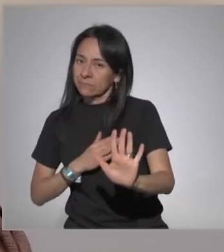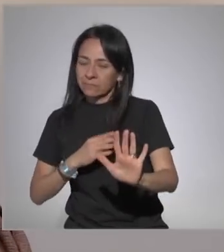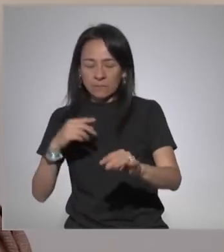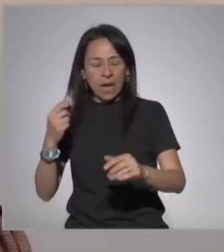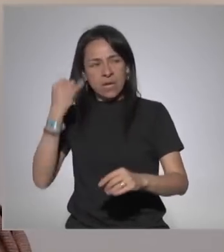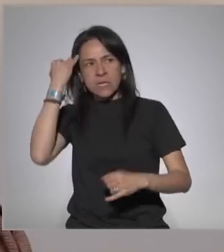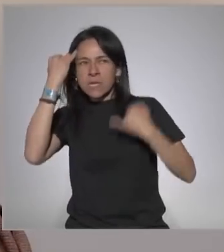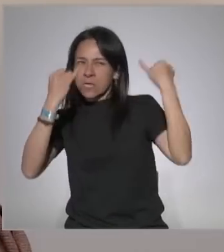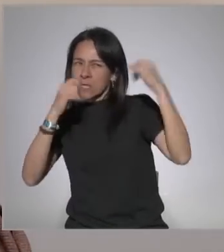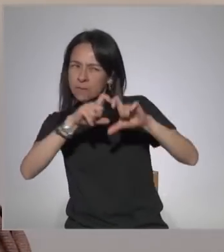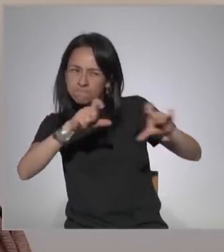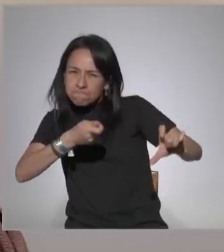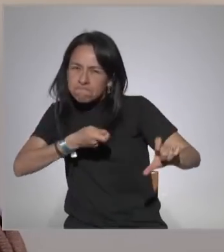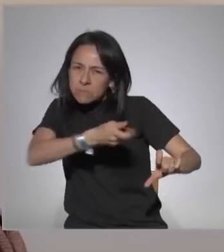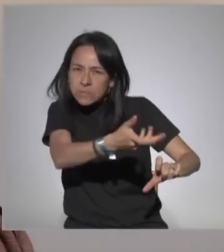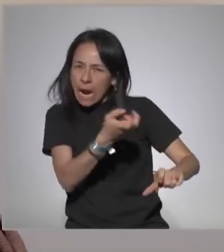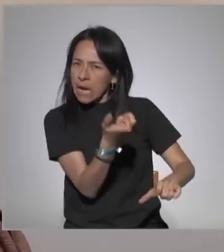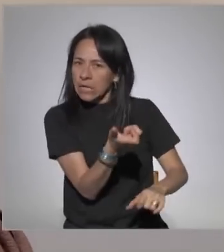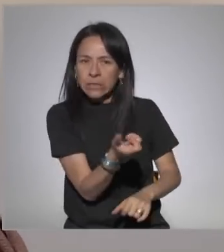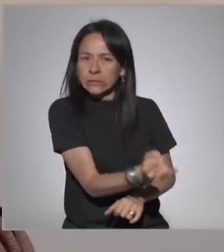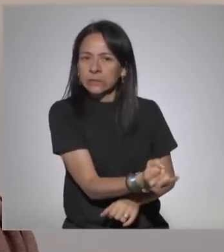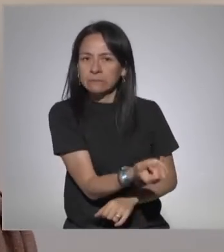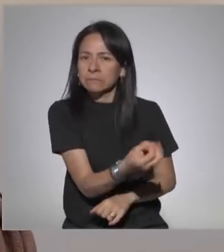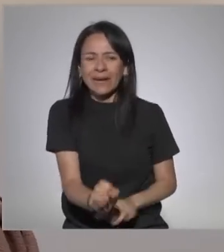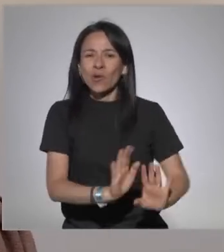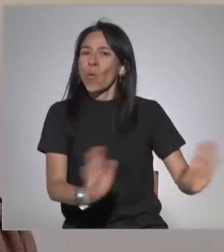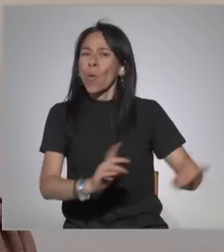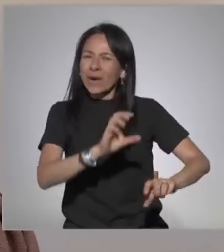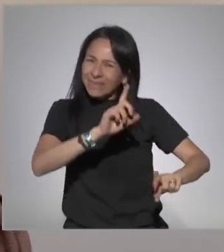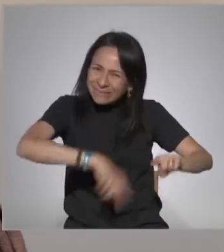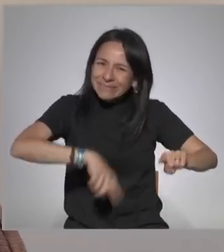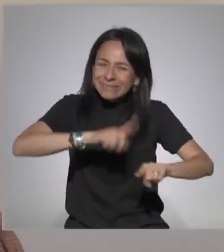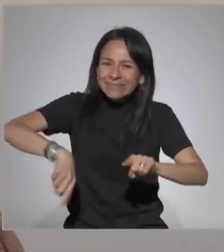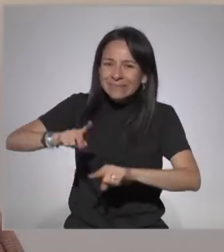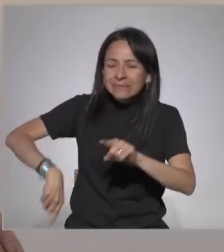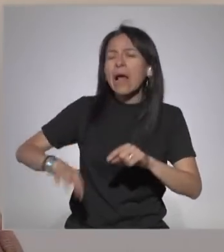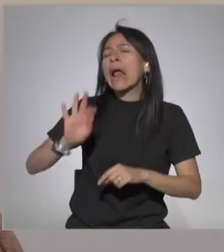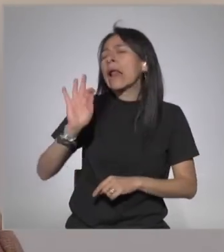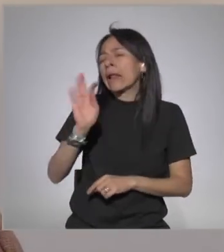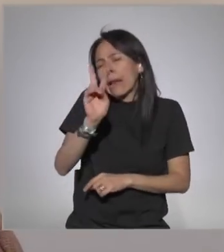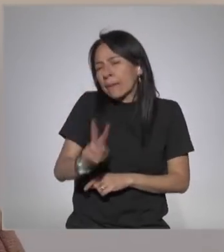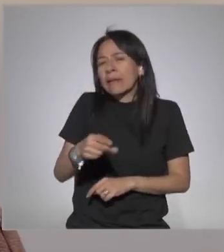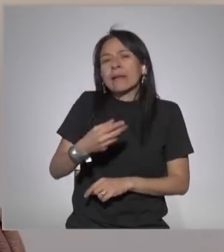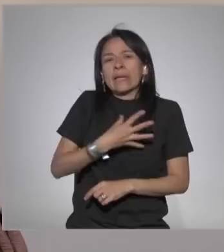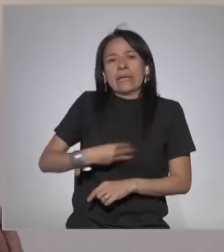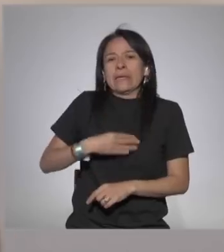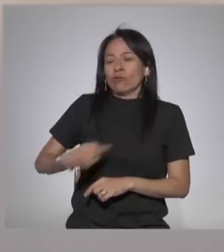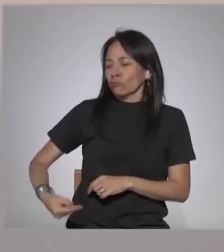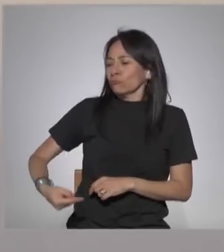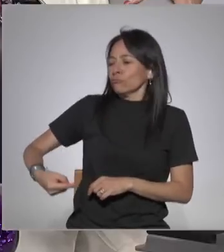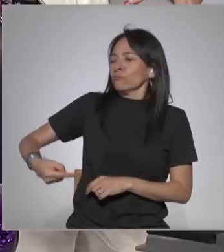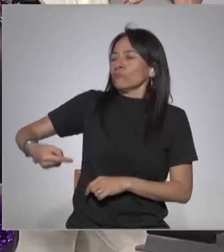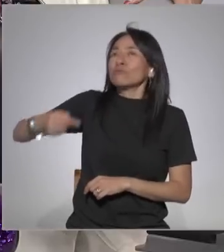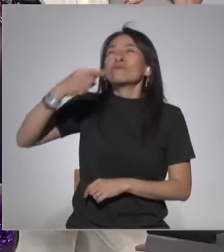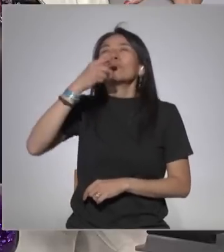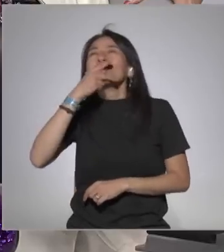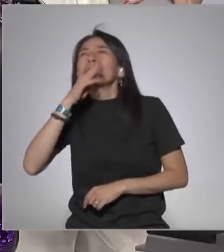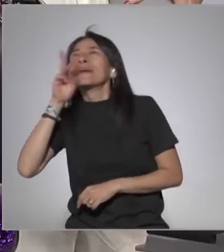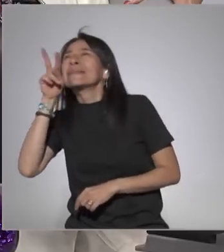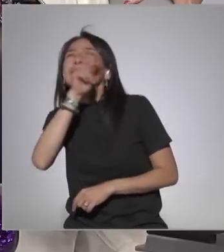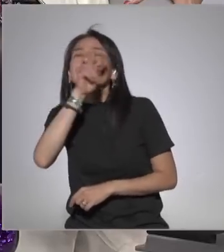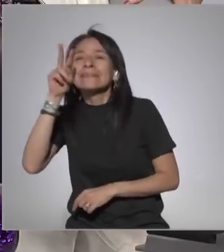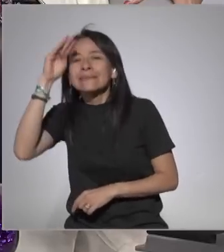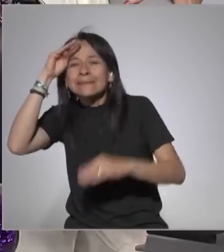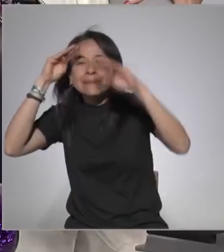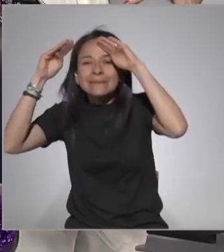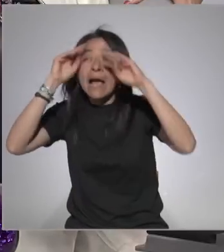estos roles. En ninguna edad les gusta pensar a los hijos en sus papás como personas sexuales o que